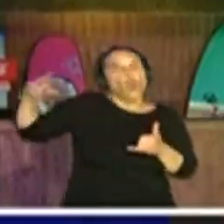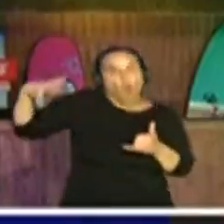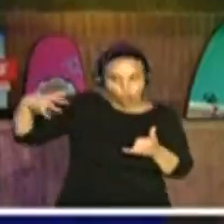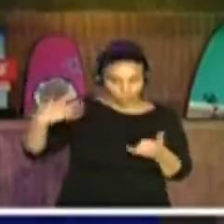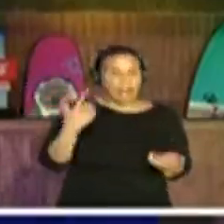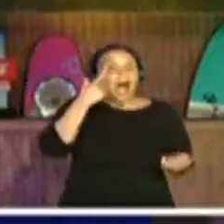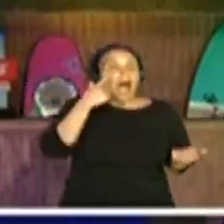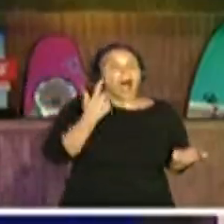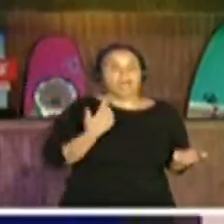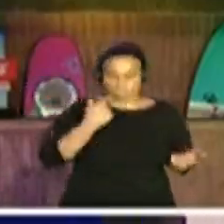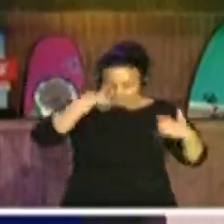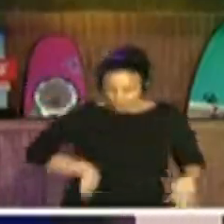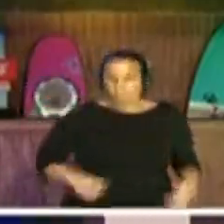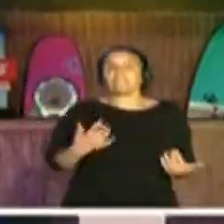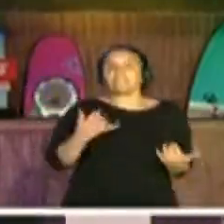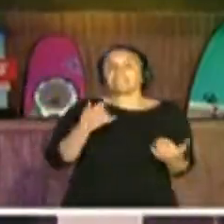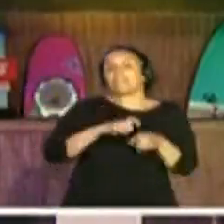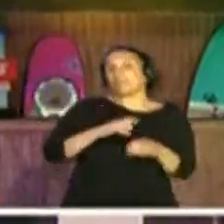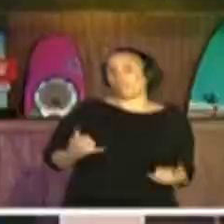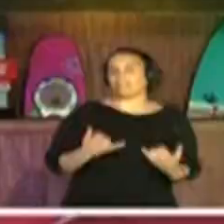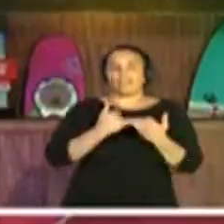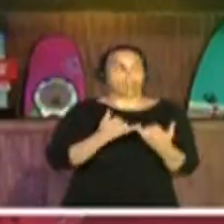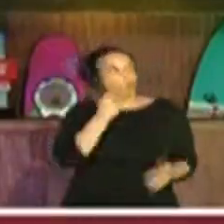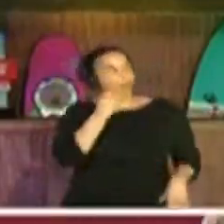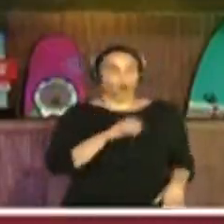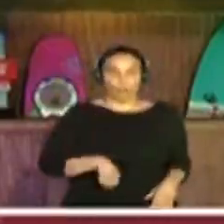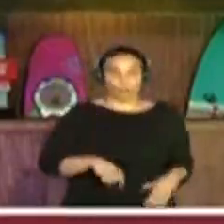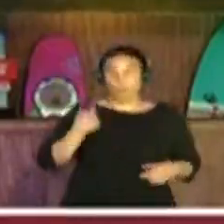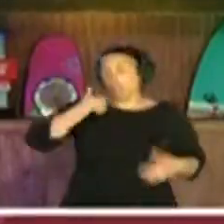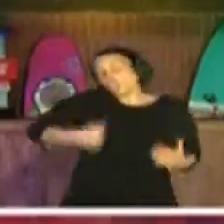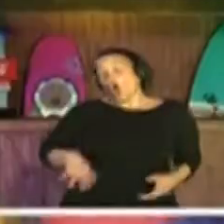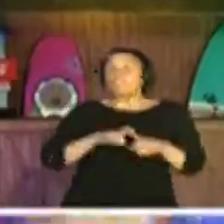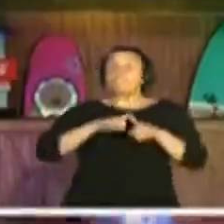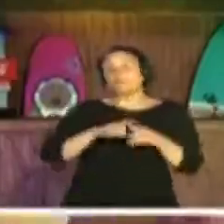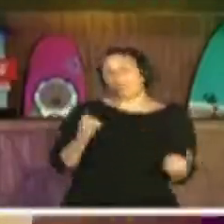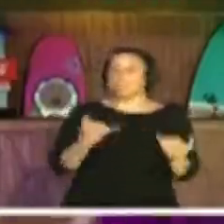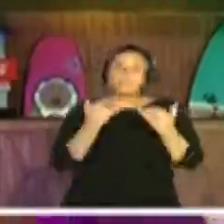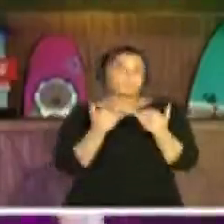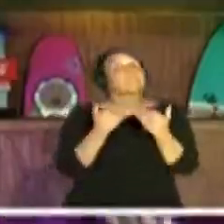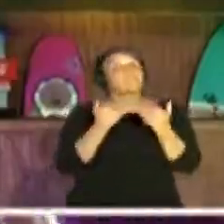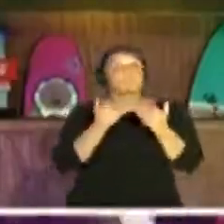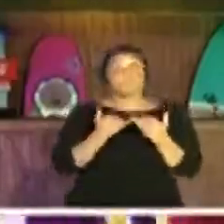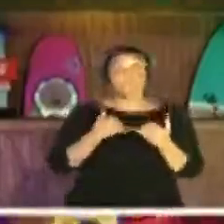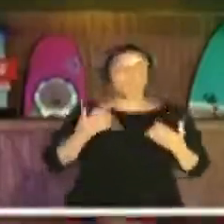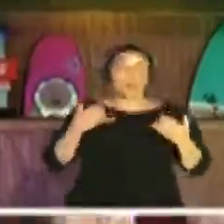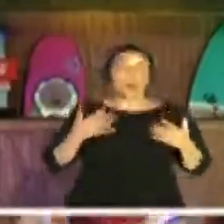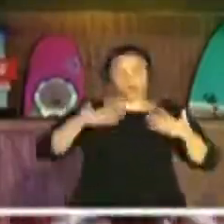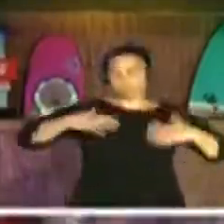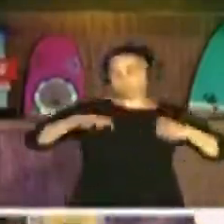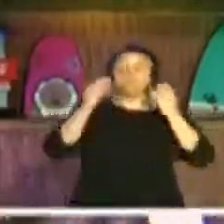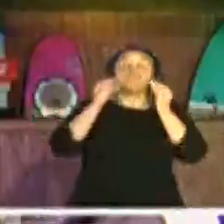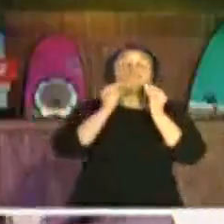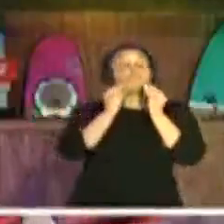El típico de Tenerife, mira, no eres bobo. El típico de Tenerife soy yo, pelado, niquelado y barrita con